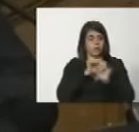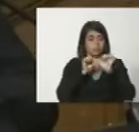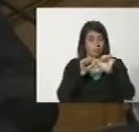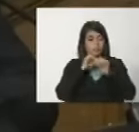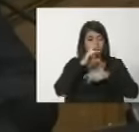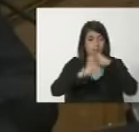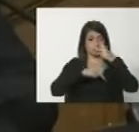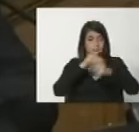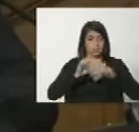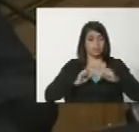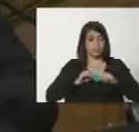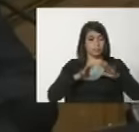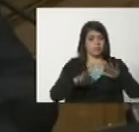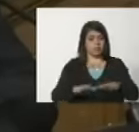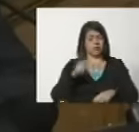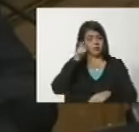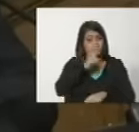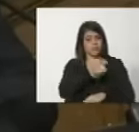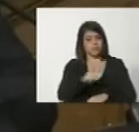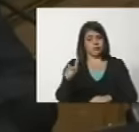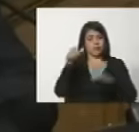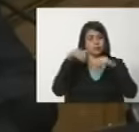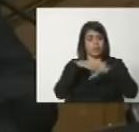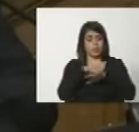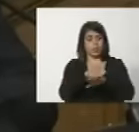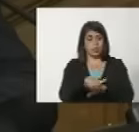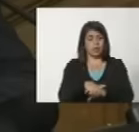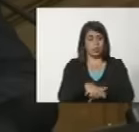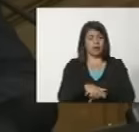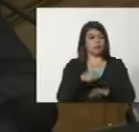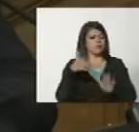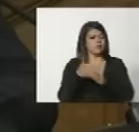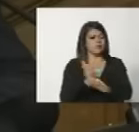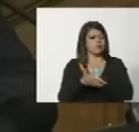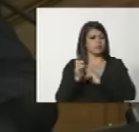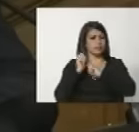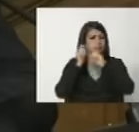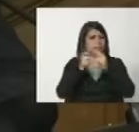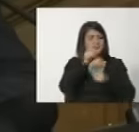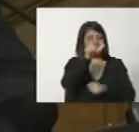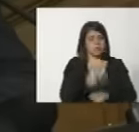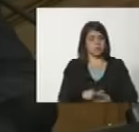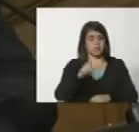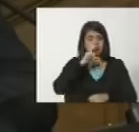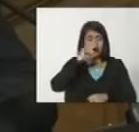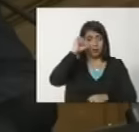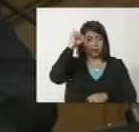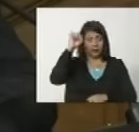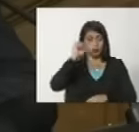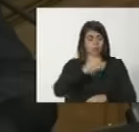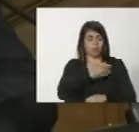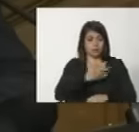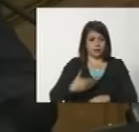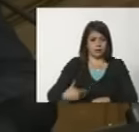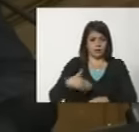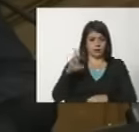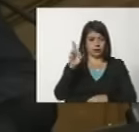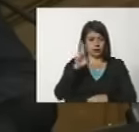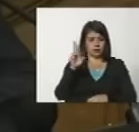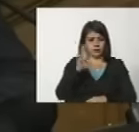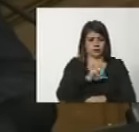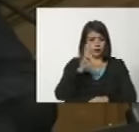Permanente Política Exterior, Soberanía e Integración, mediante el cual se autoriza al ciudadano Nicolás Maduro Moros,